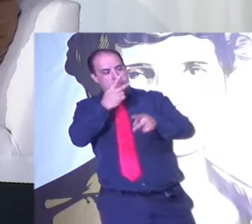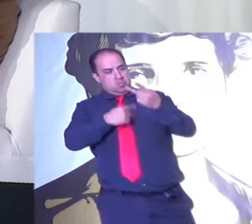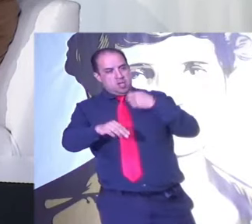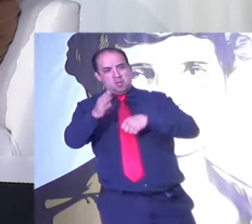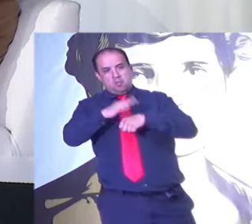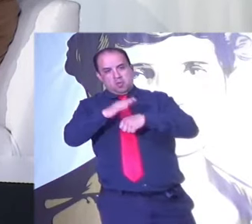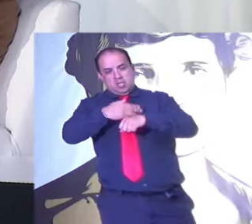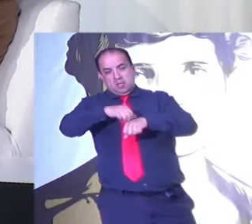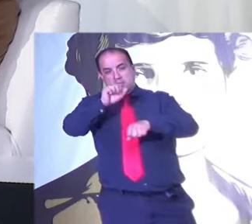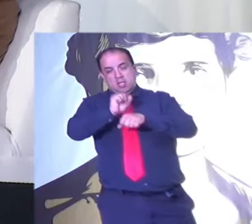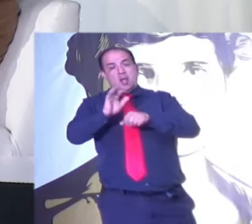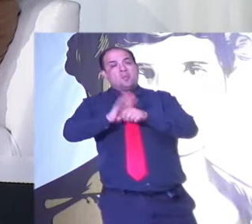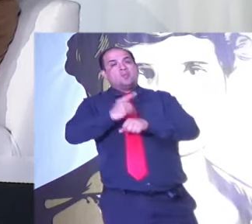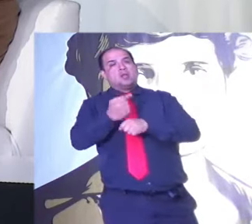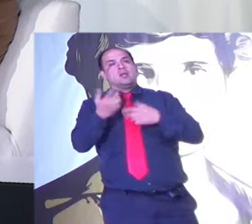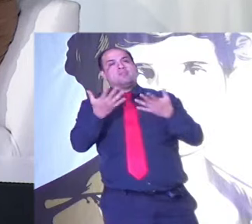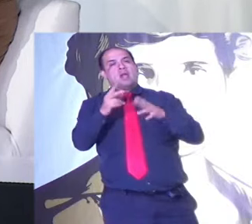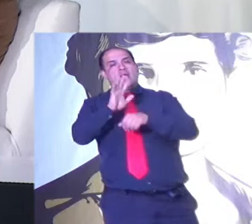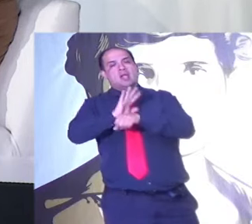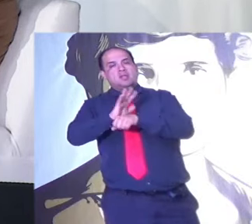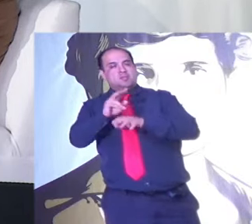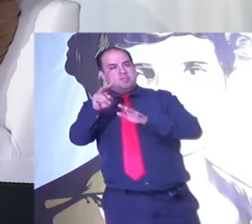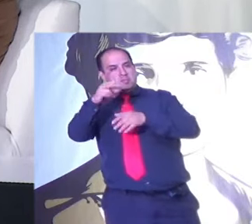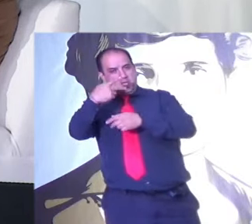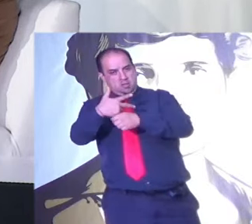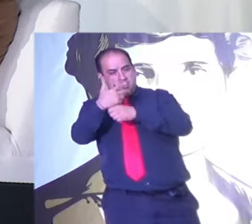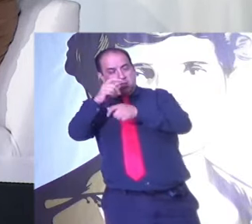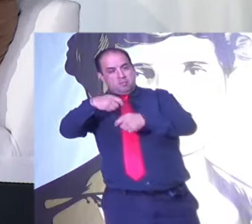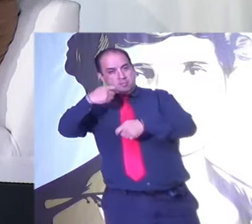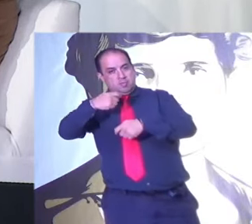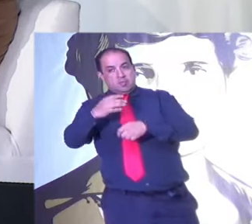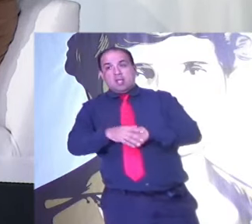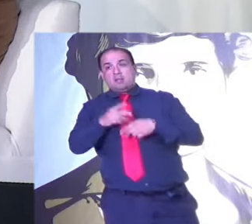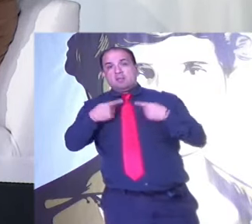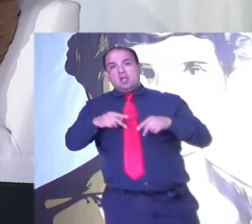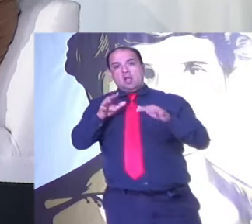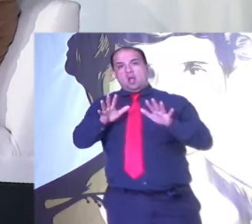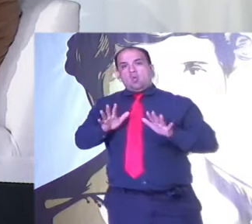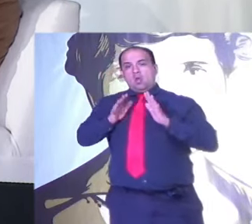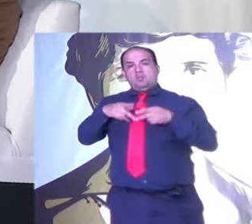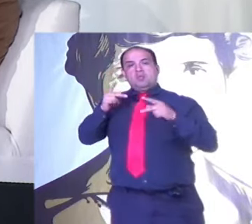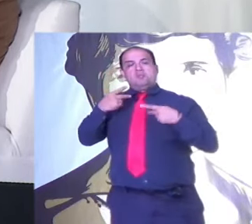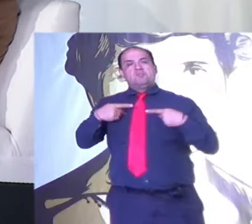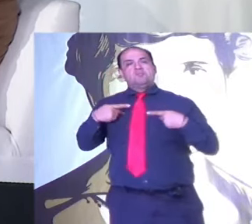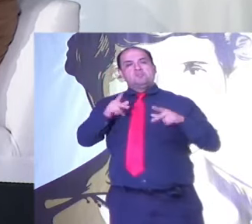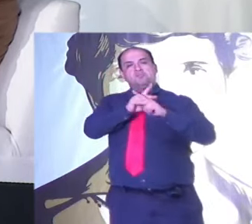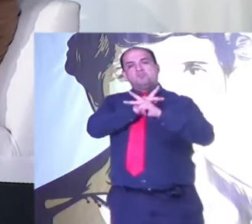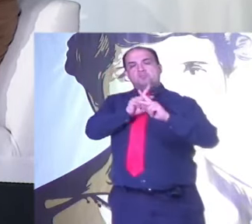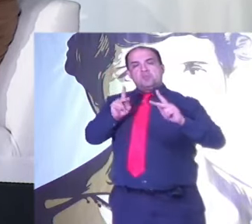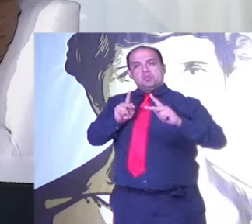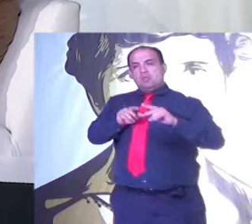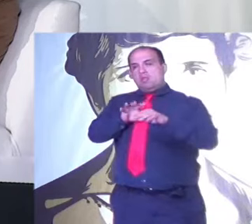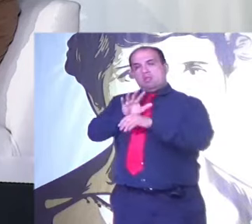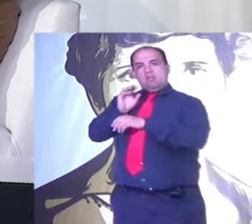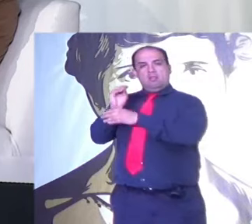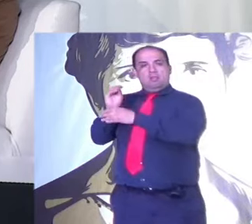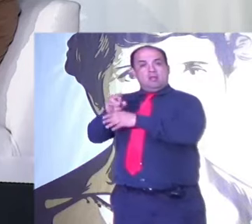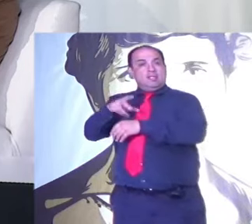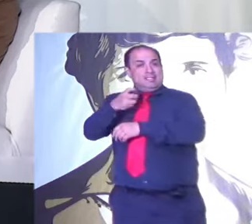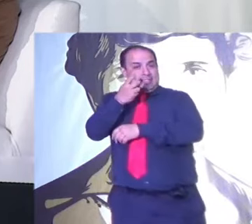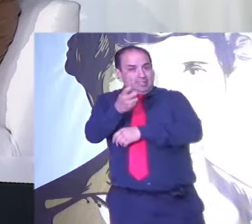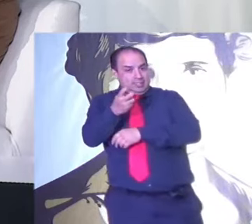que entra porque voy a ir a hacer una película, ¿no? Y wow, dice este cuate, pero el público no le estaba haciendo caso realmente, ¿no? Era una cosa así como que dije, bueno,